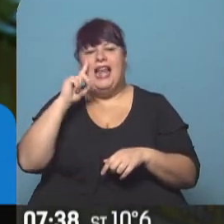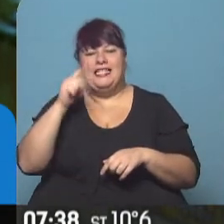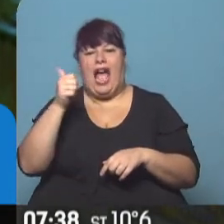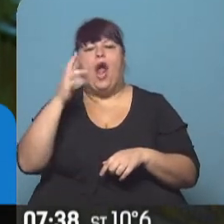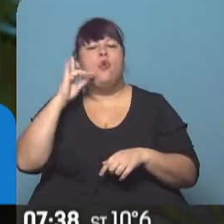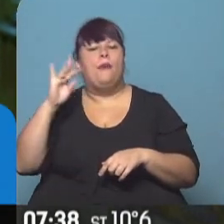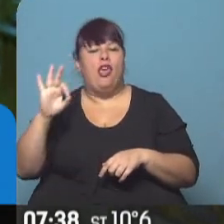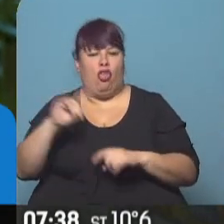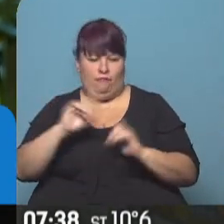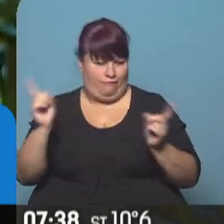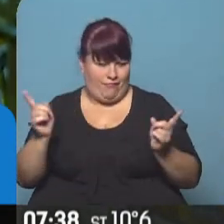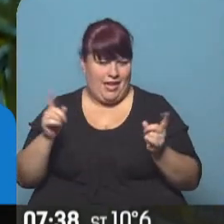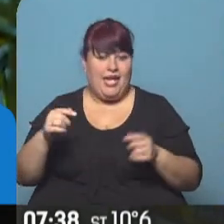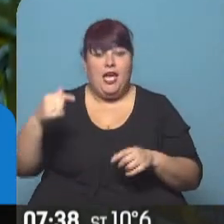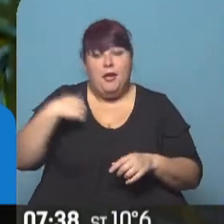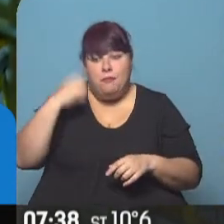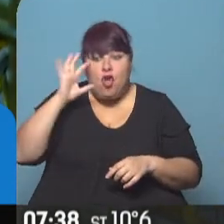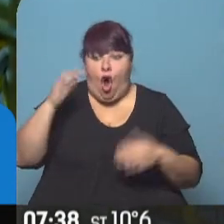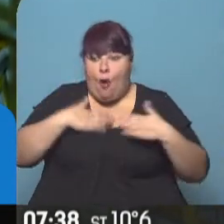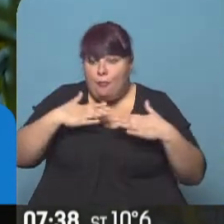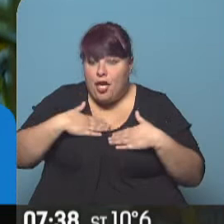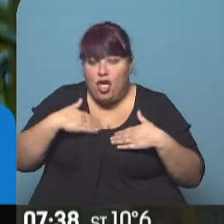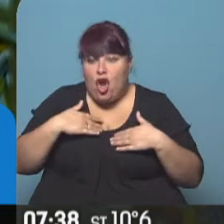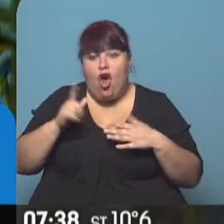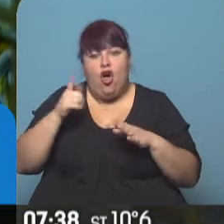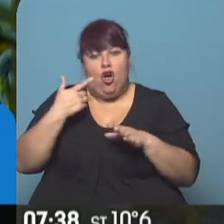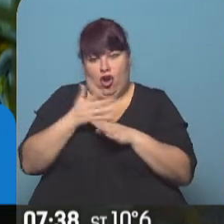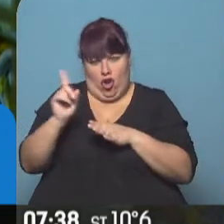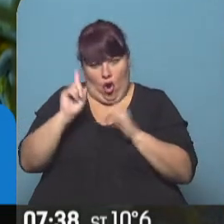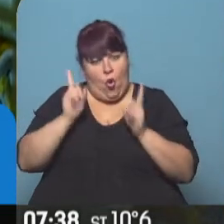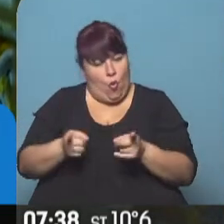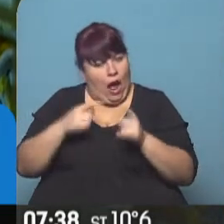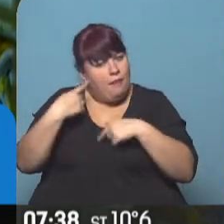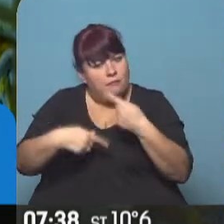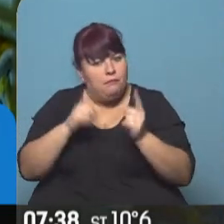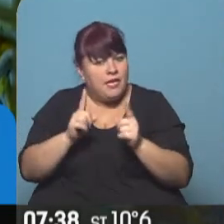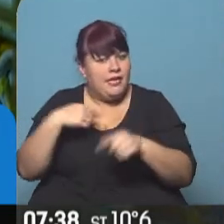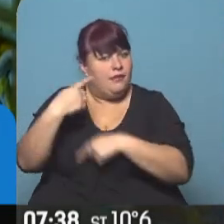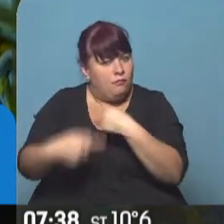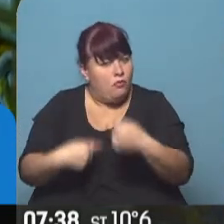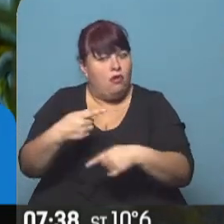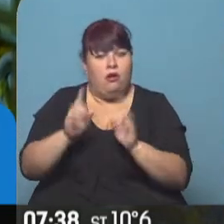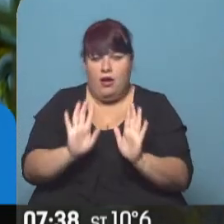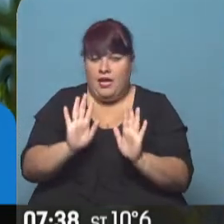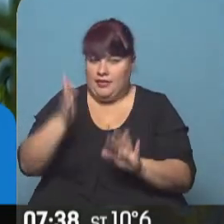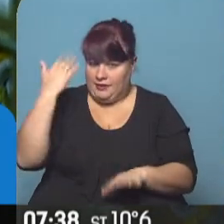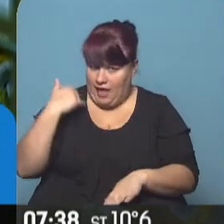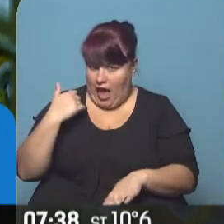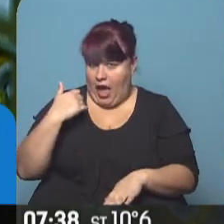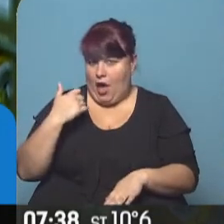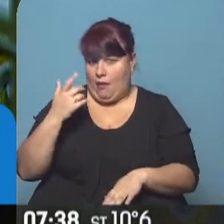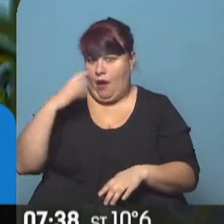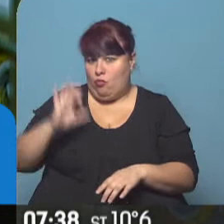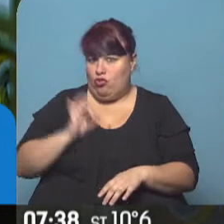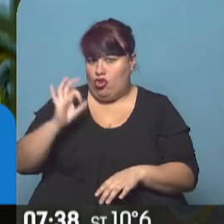Argumedo. Mi opinión personal, que no nos apartaremos de la línea que hemos venido marcando en todos